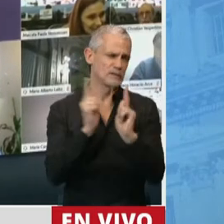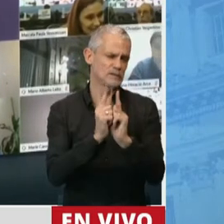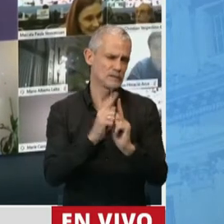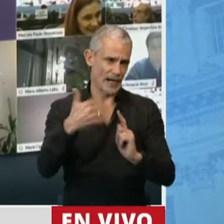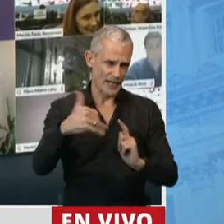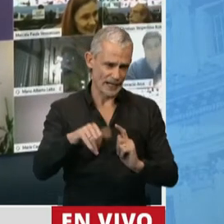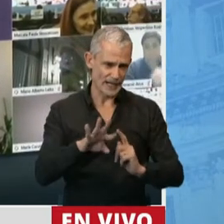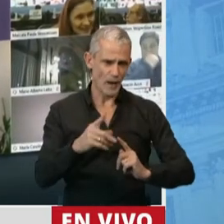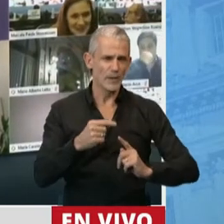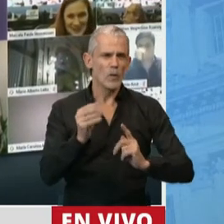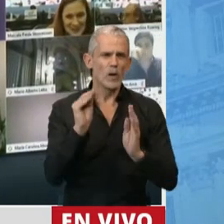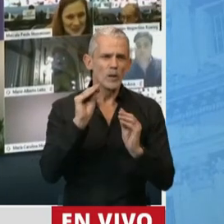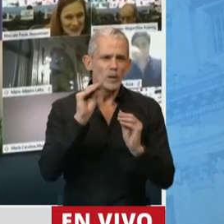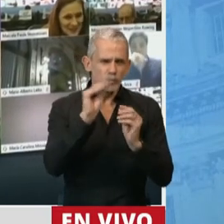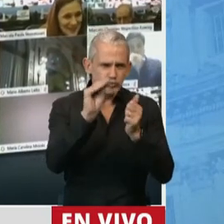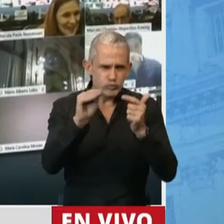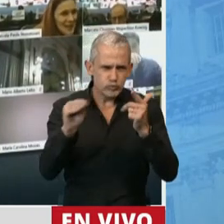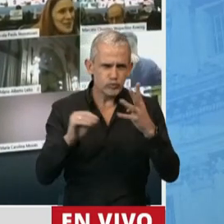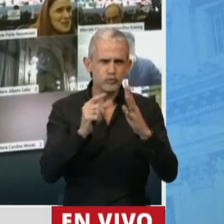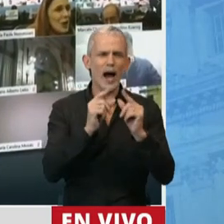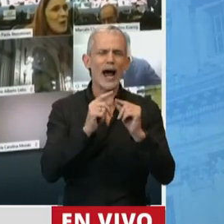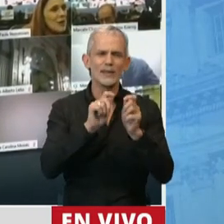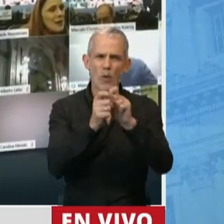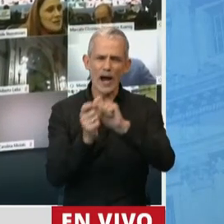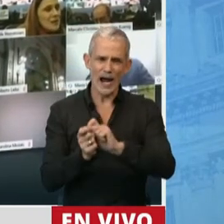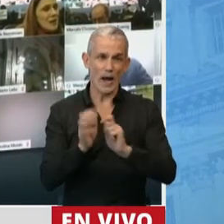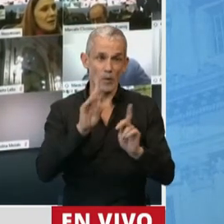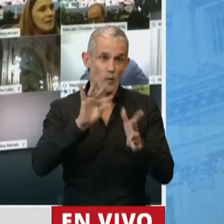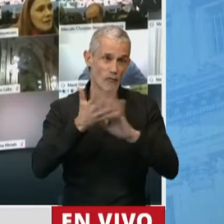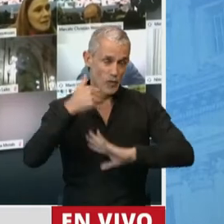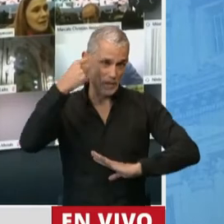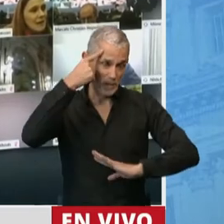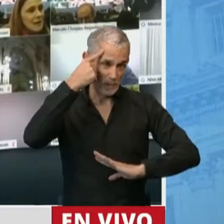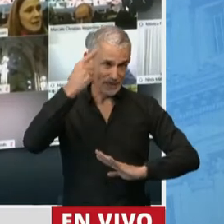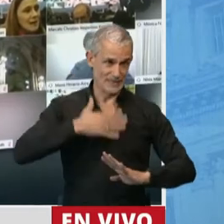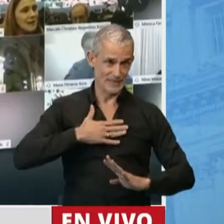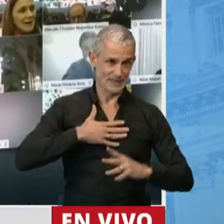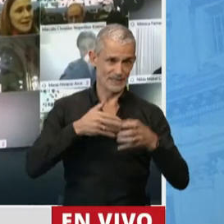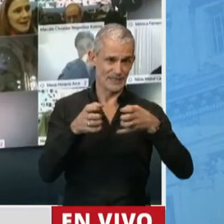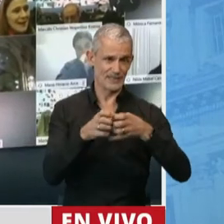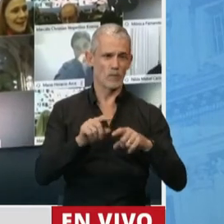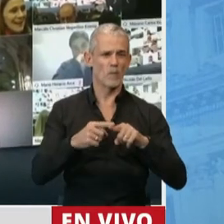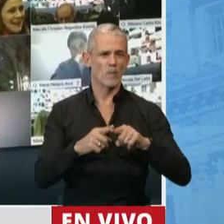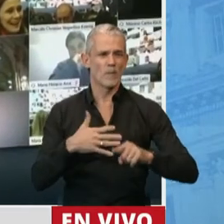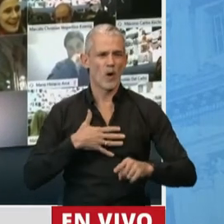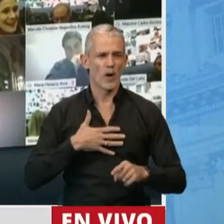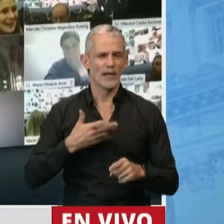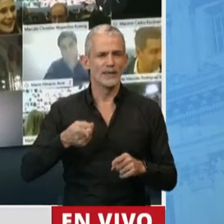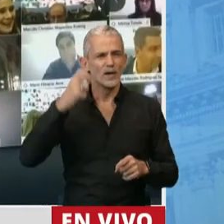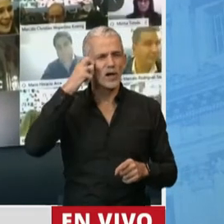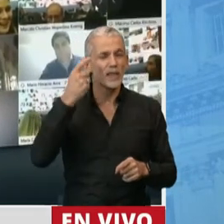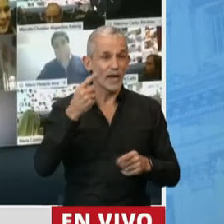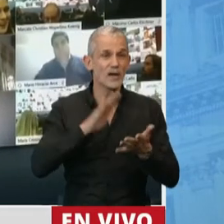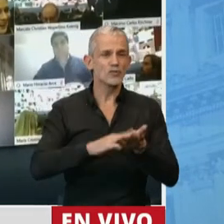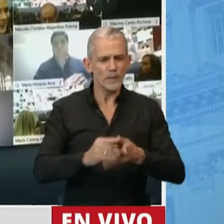rápidamente, presidente, voy a dejar expresada cuál es nuestra postura respecto a la cuestión que tiene que ver estrictamente con